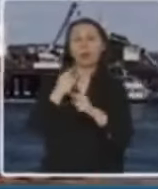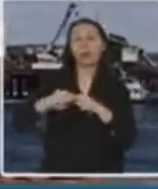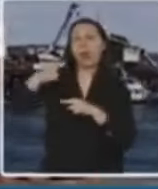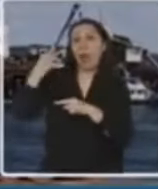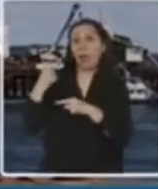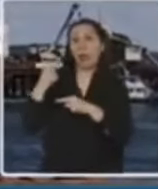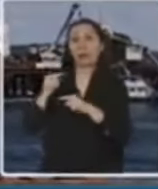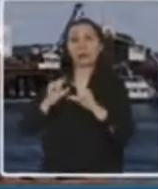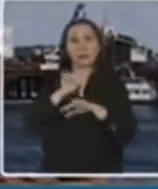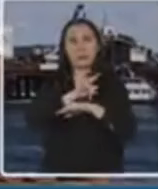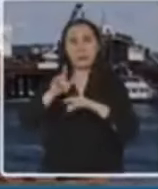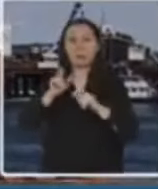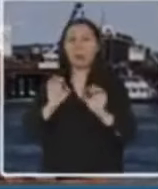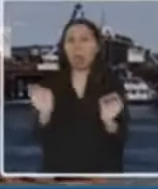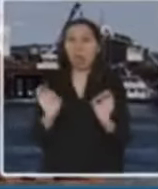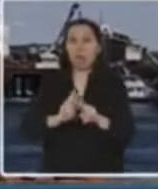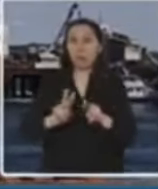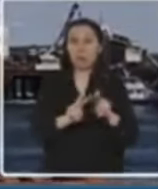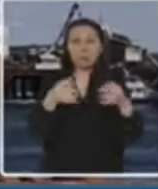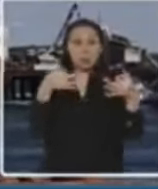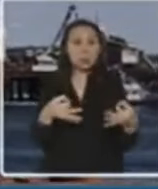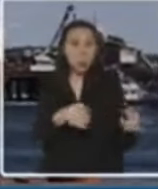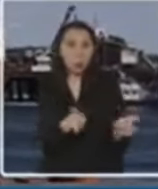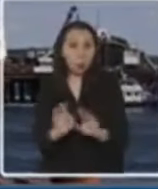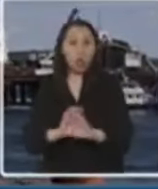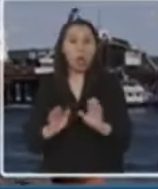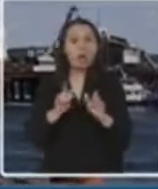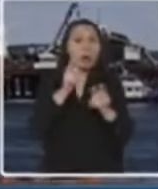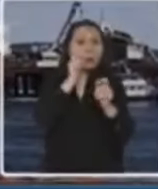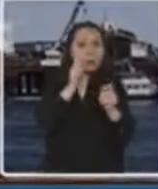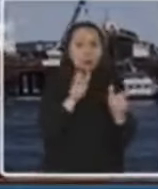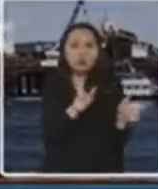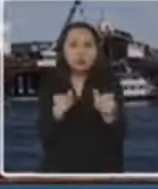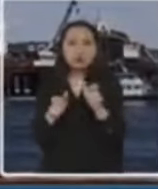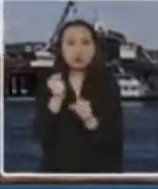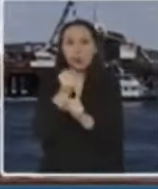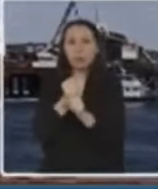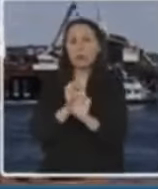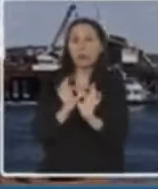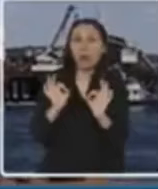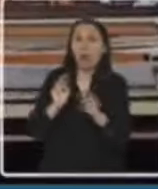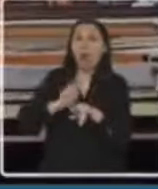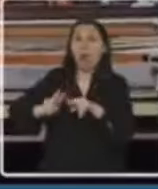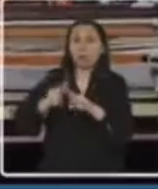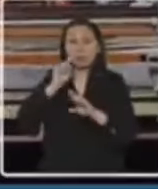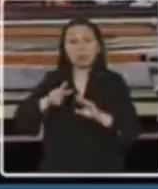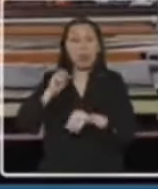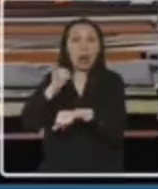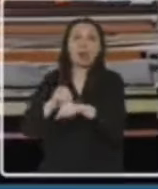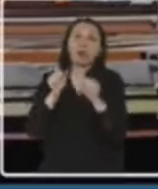eh pero si es que no se hubiesen tomado esas medidas de seguridad si es que los prevencionistas de riesgo no hubiesen hecho su pega si es que los mismos trabajadores no hubiesen advertido